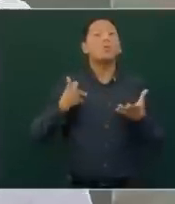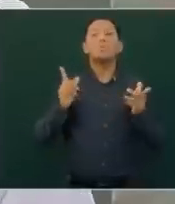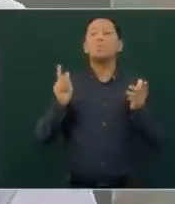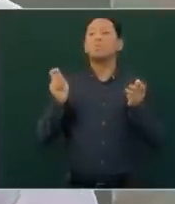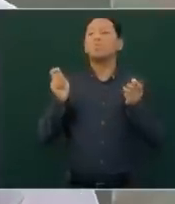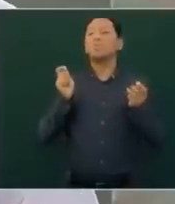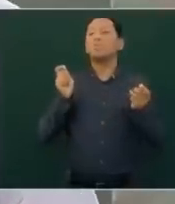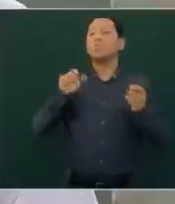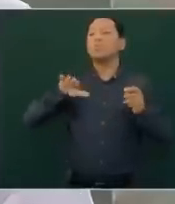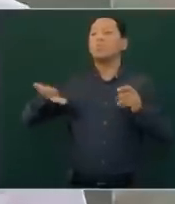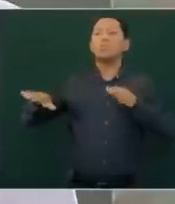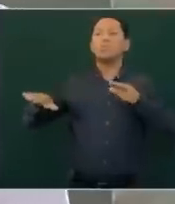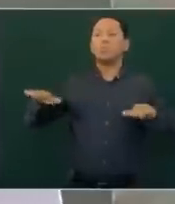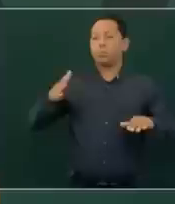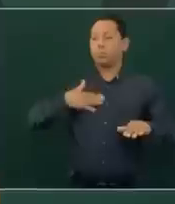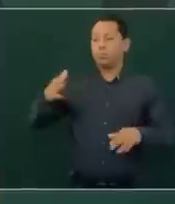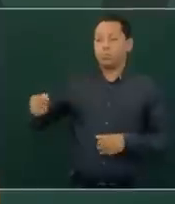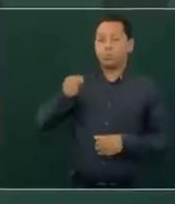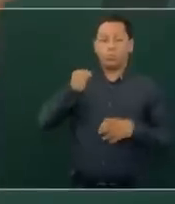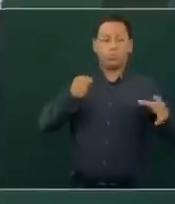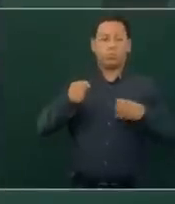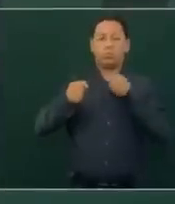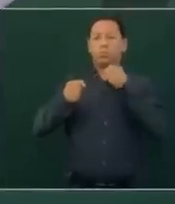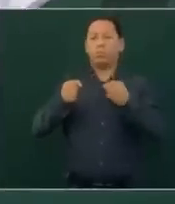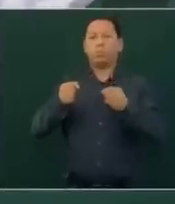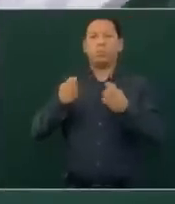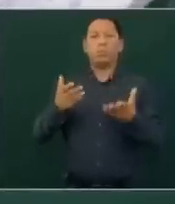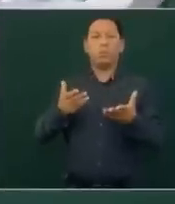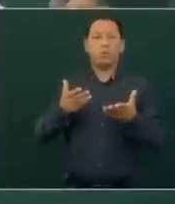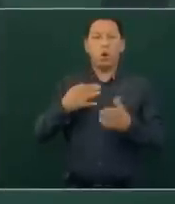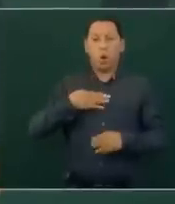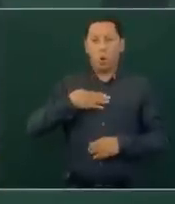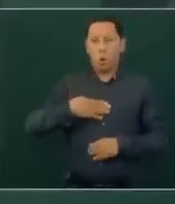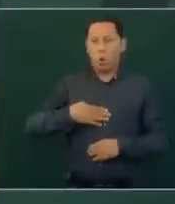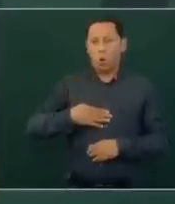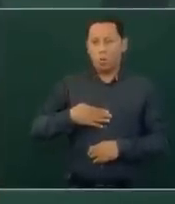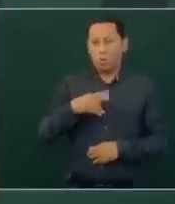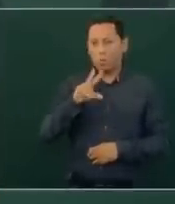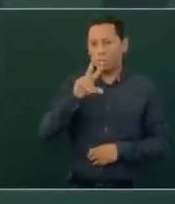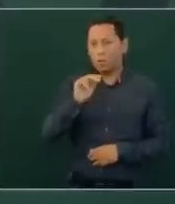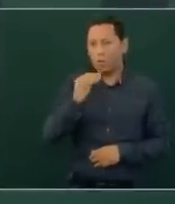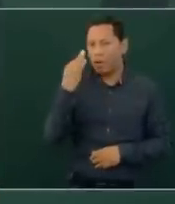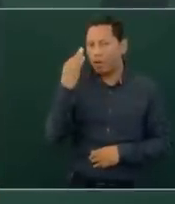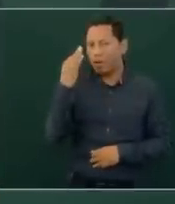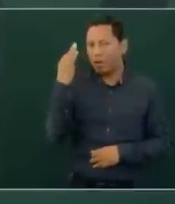presidencia oligárquica con fachada de democracia.